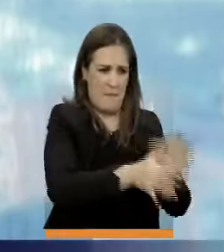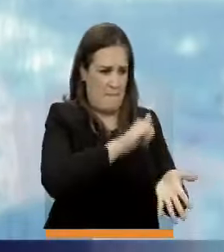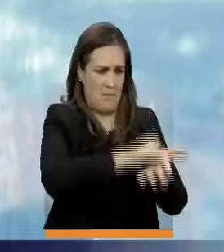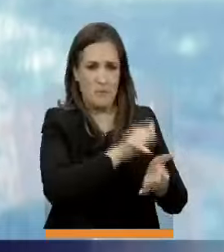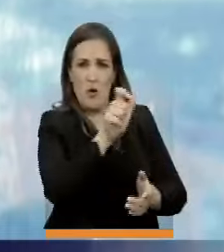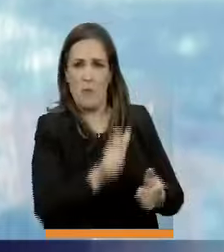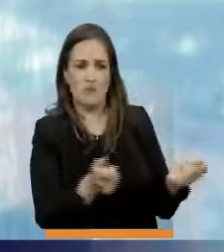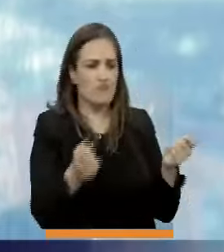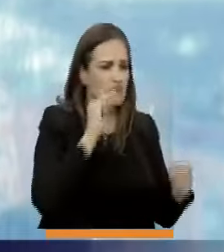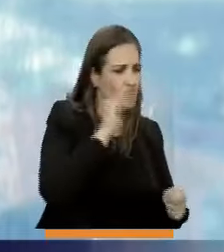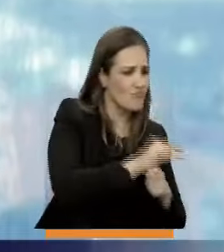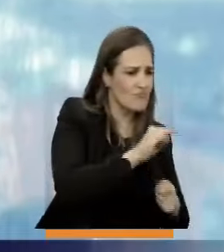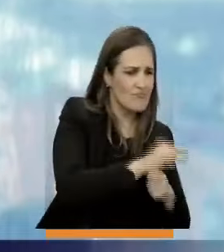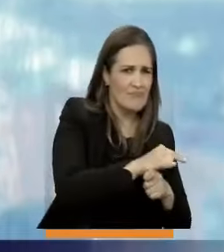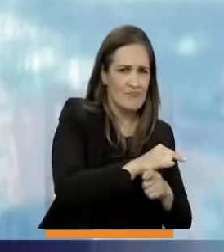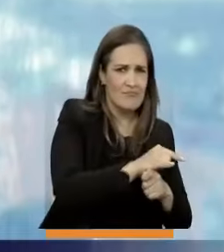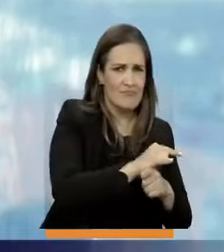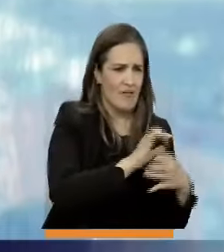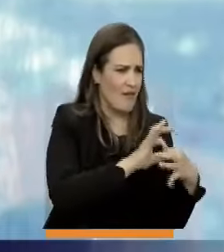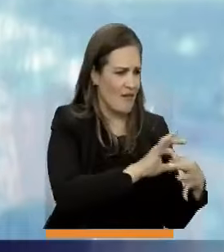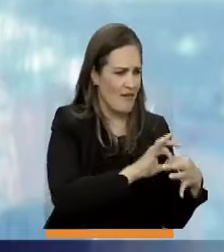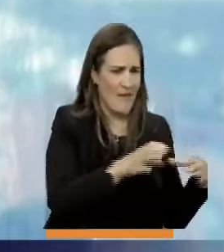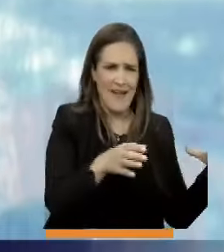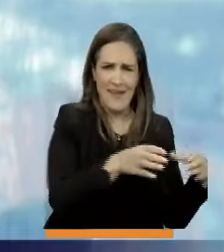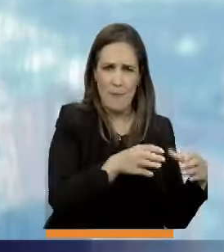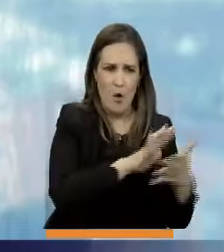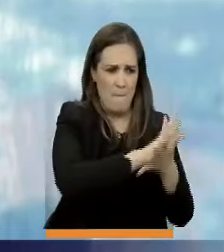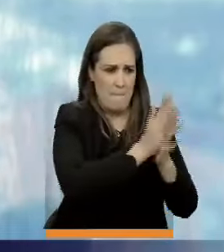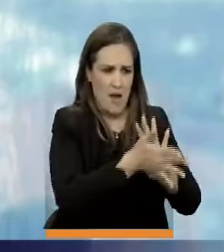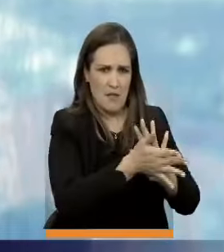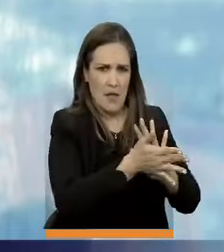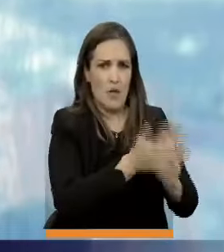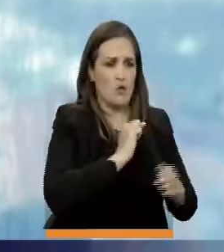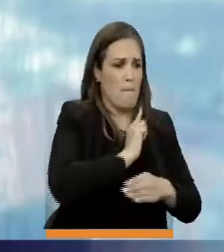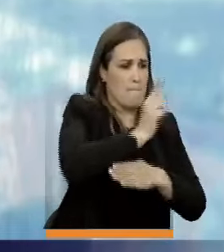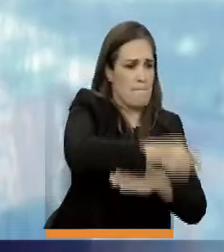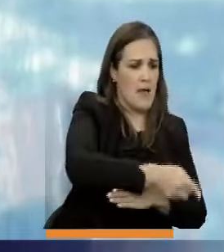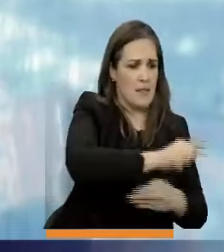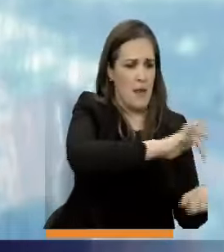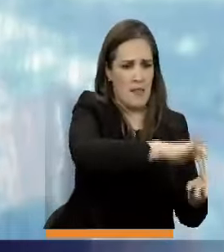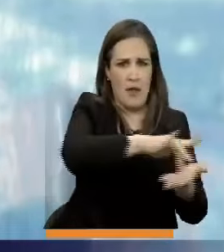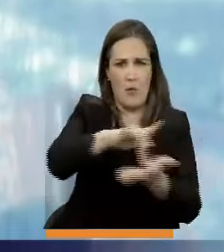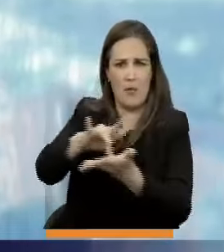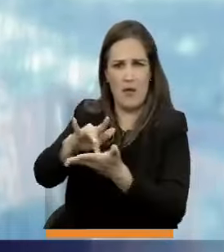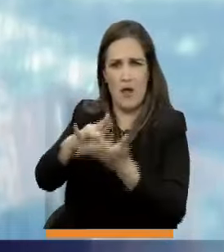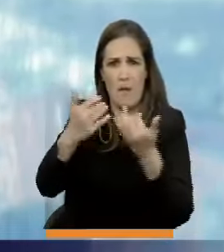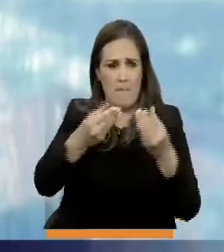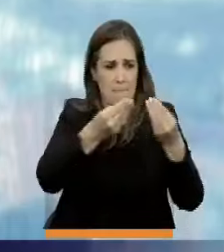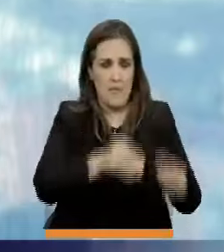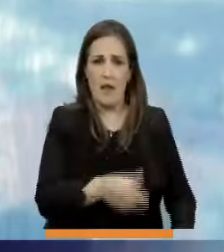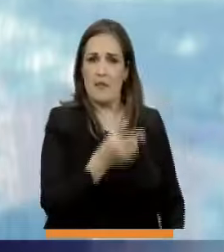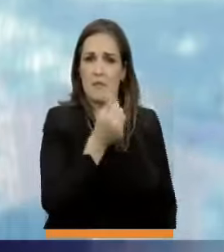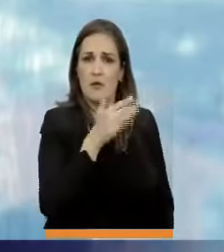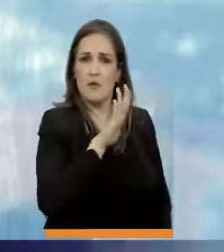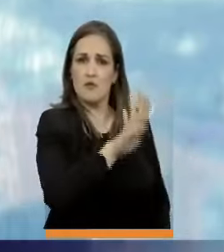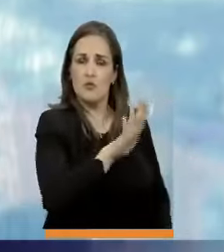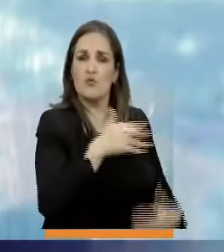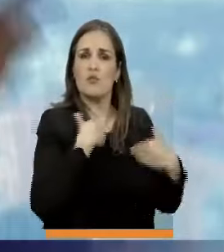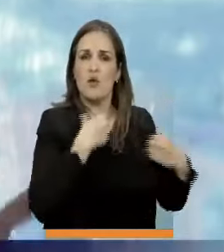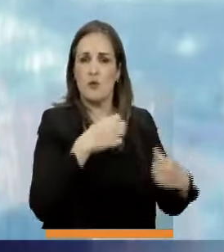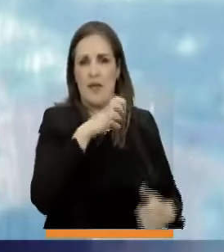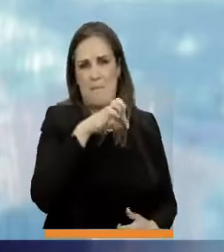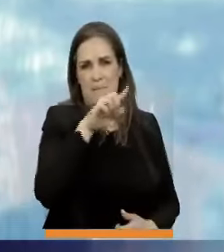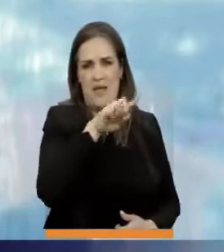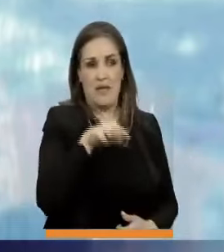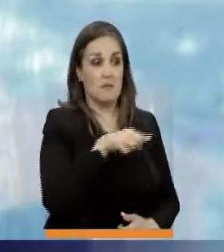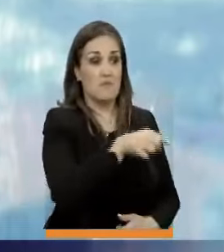que trabajaban en el proceso de liquidación luego hicieran parte del proceso de mandato y que hoy haya una pérdida económica al interior del sistema de estas EPS que